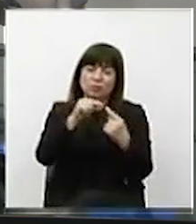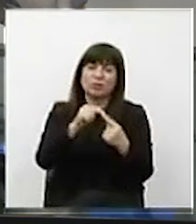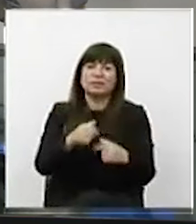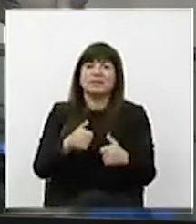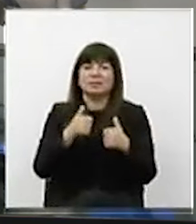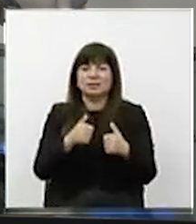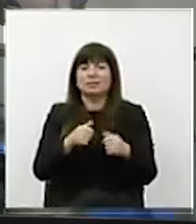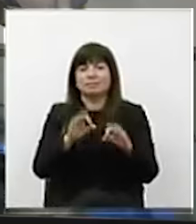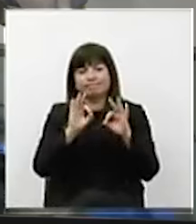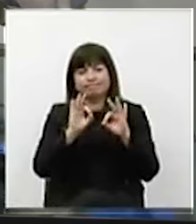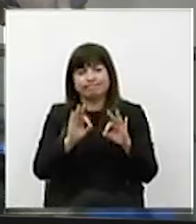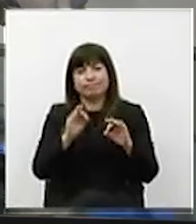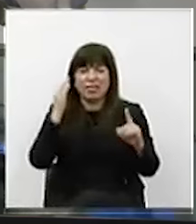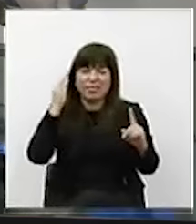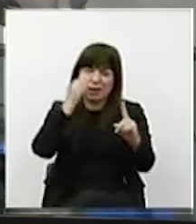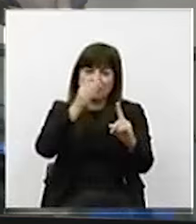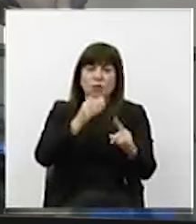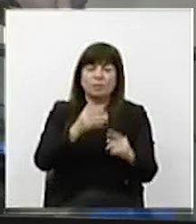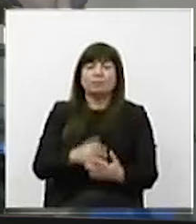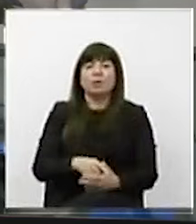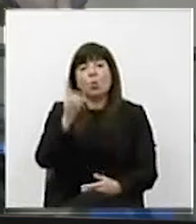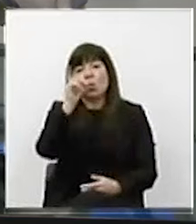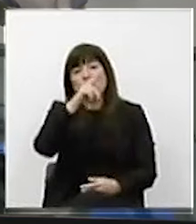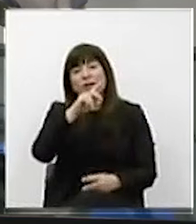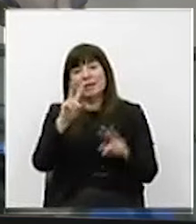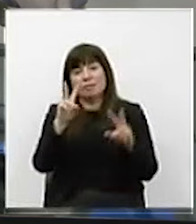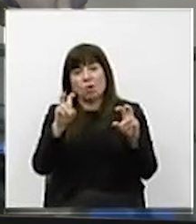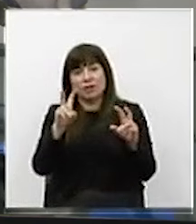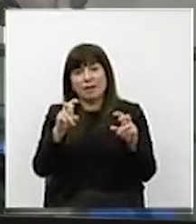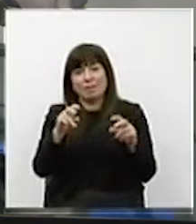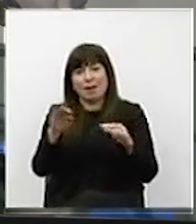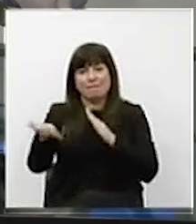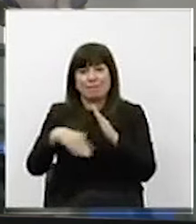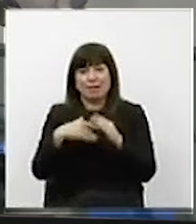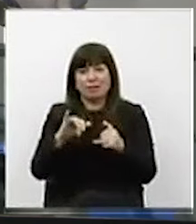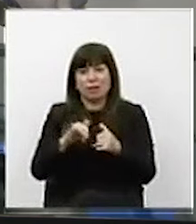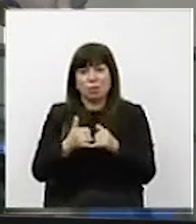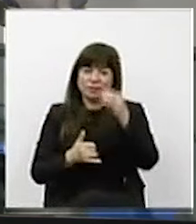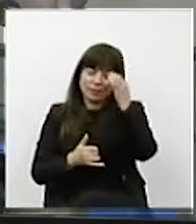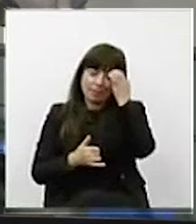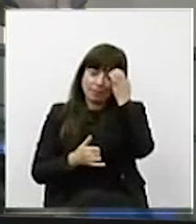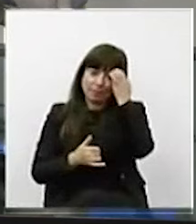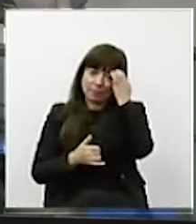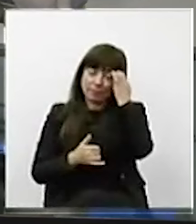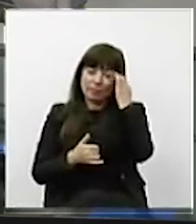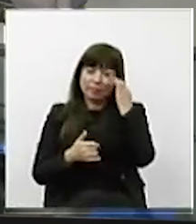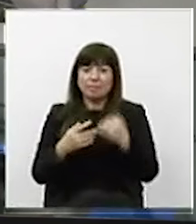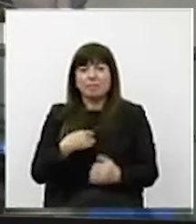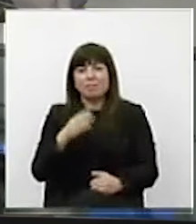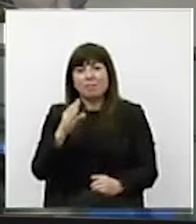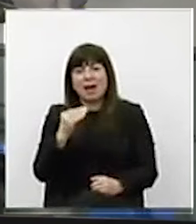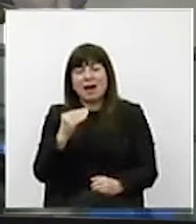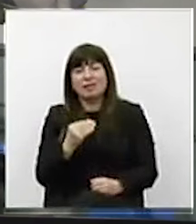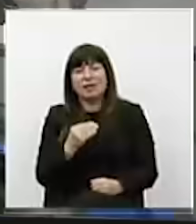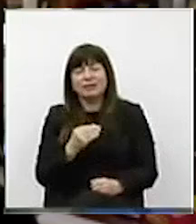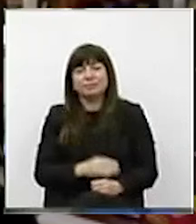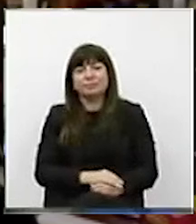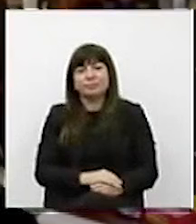va exactamente en la dirección correcta. Un último tema que me mandan un WhatsApp. En lo que yo hablaba